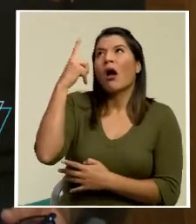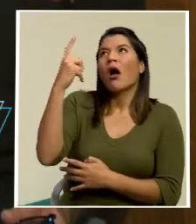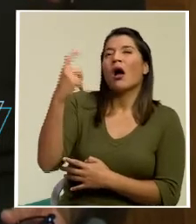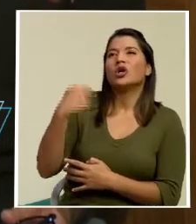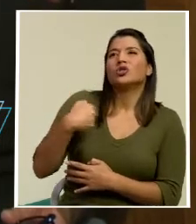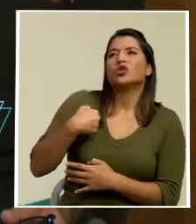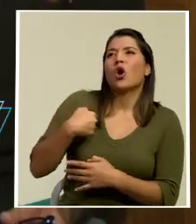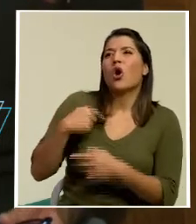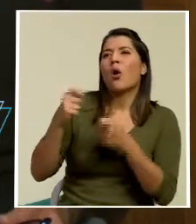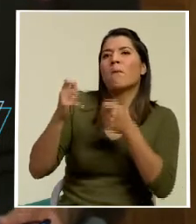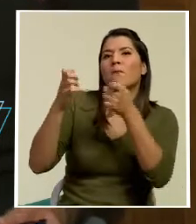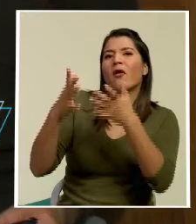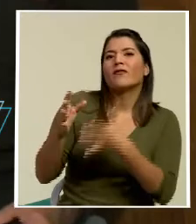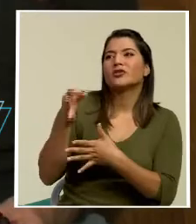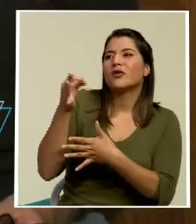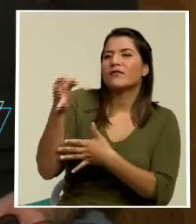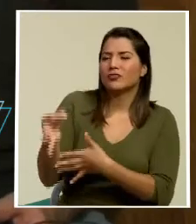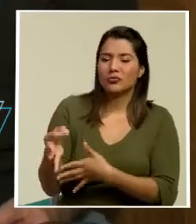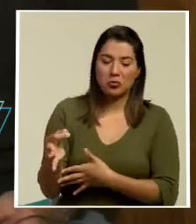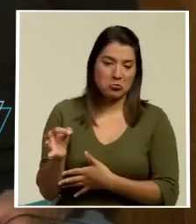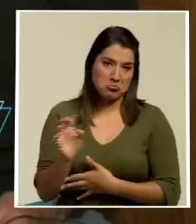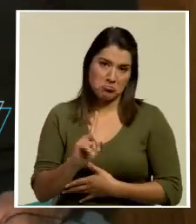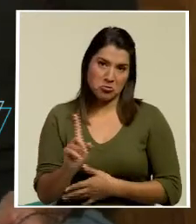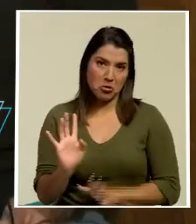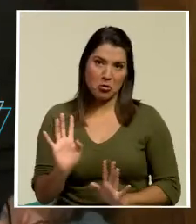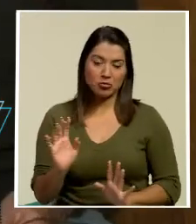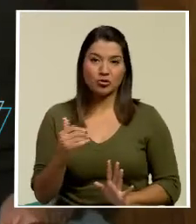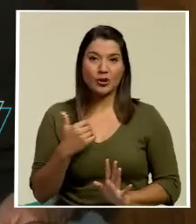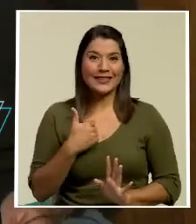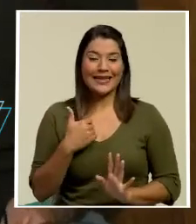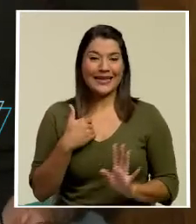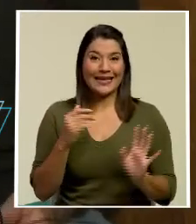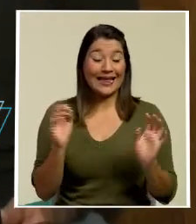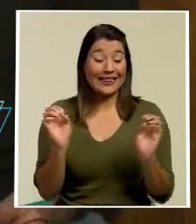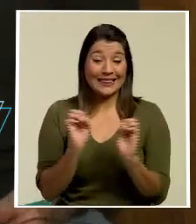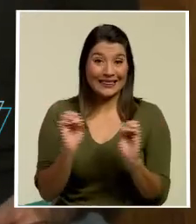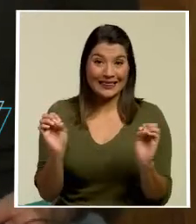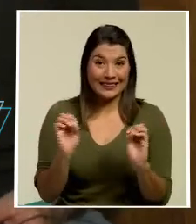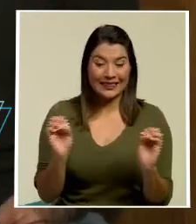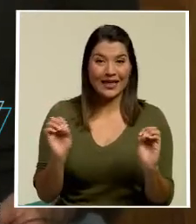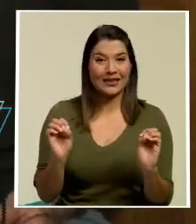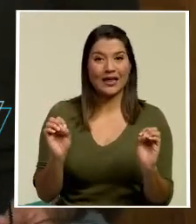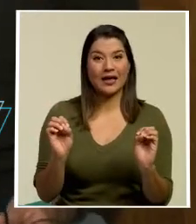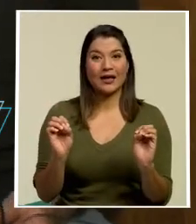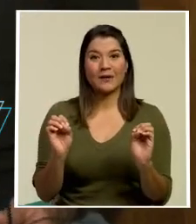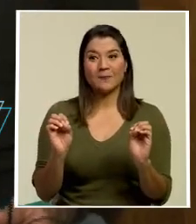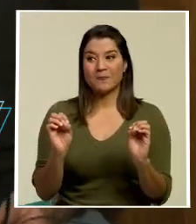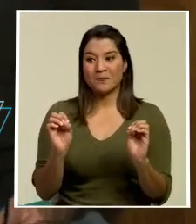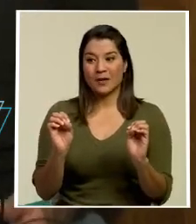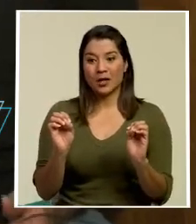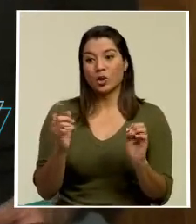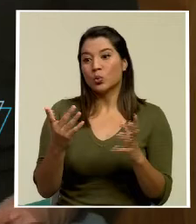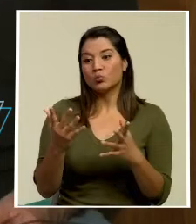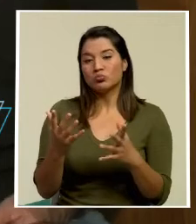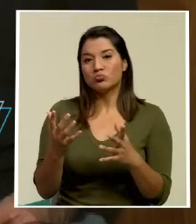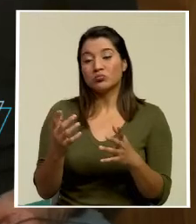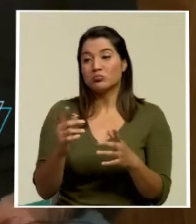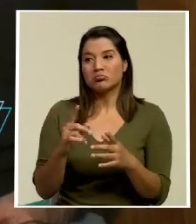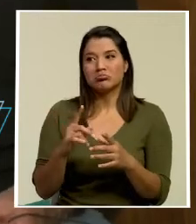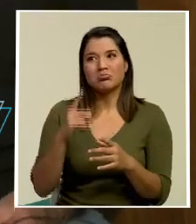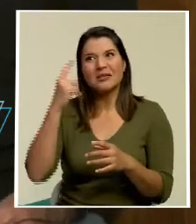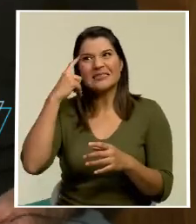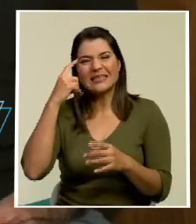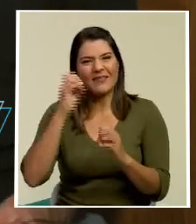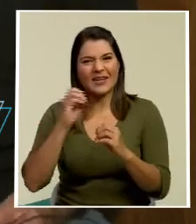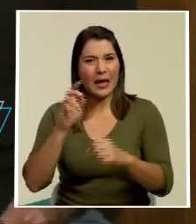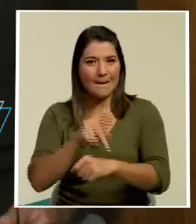no tuve ningún elemento que me acercara a la poesía, sino cuando ya empecé